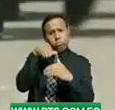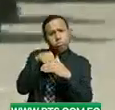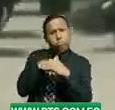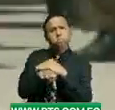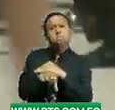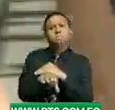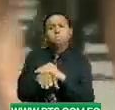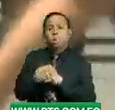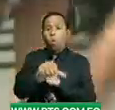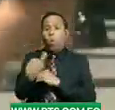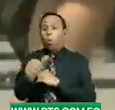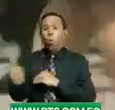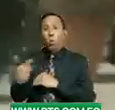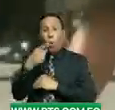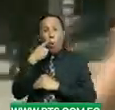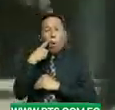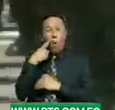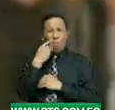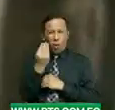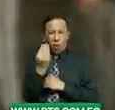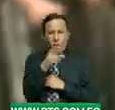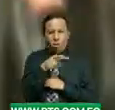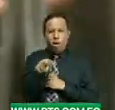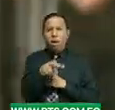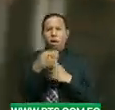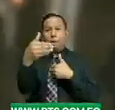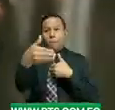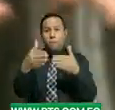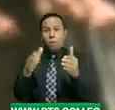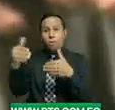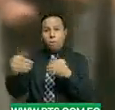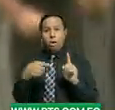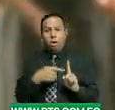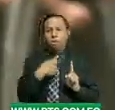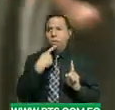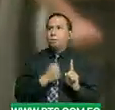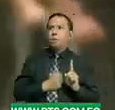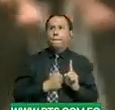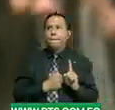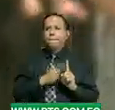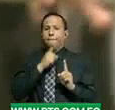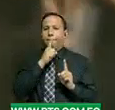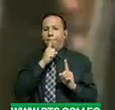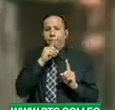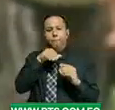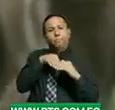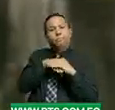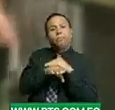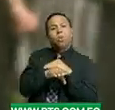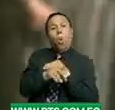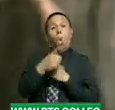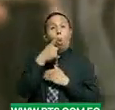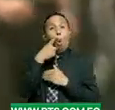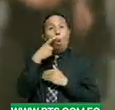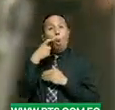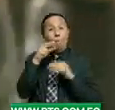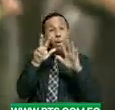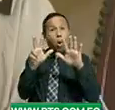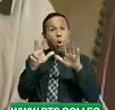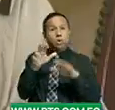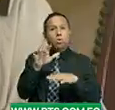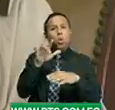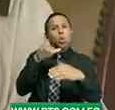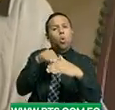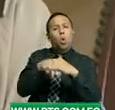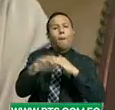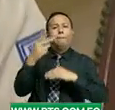los cadetes de primer año. Es ahí cuando el procesado aparentemente tocó las partes íntimas de 8 víctimas. En el seguimiento